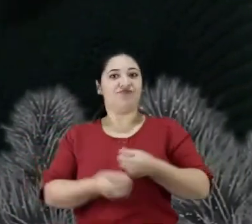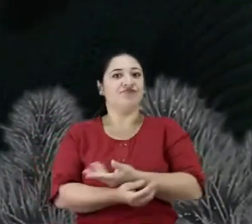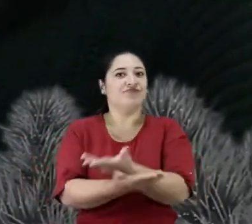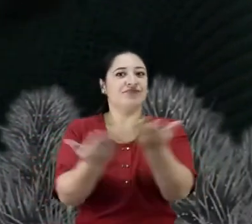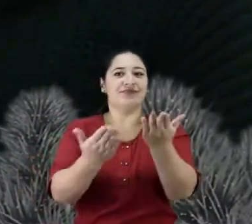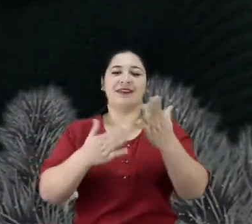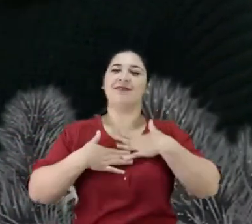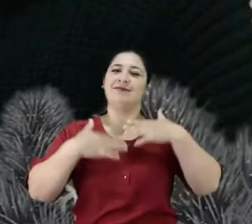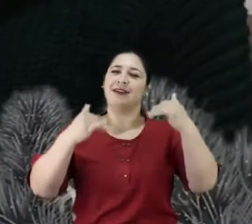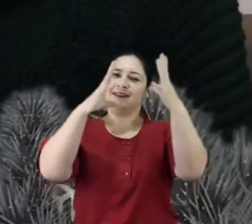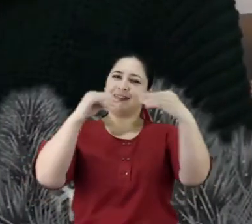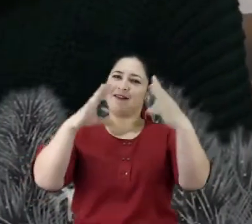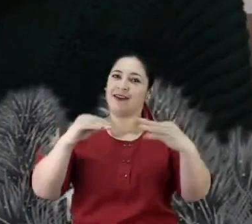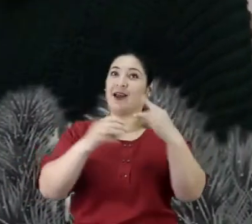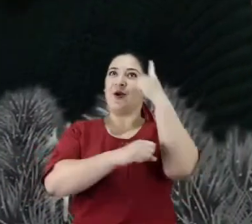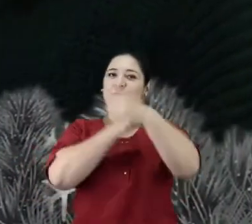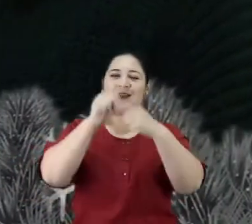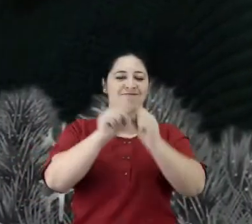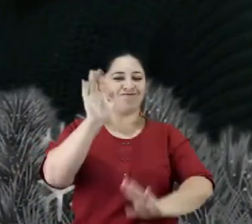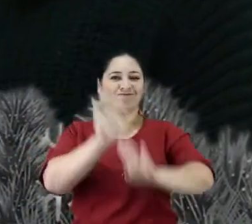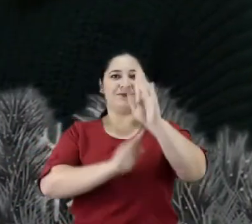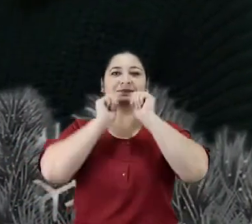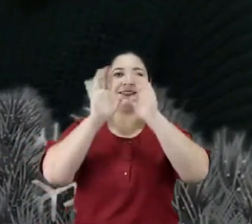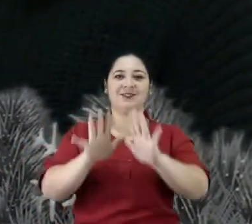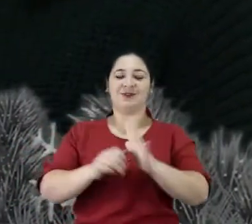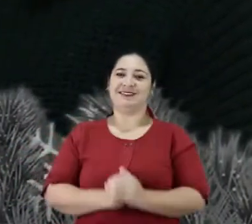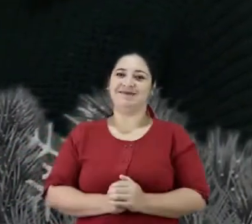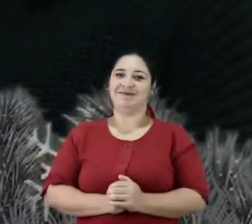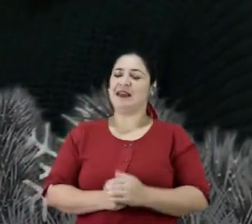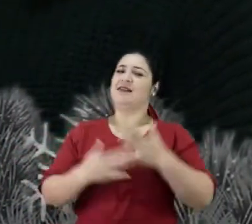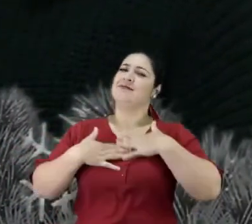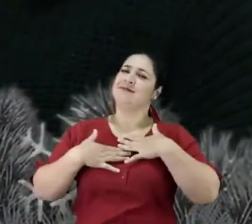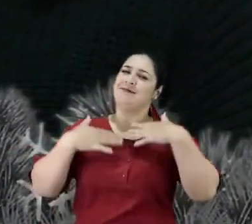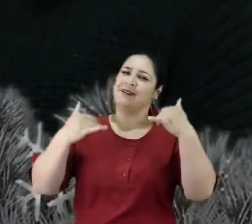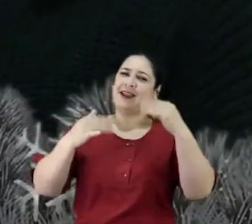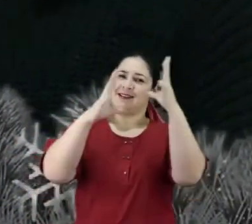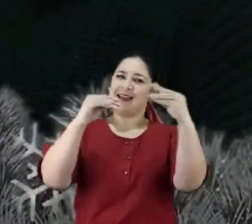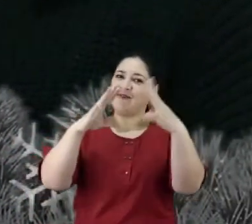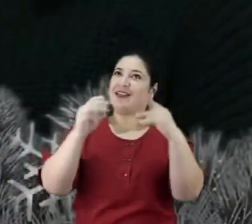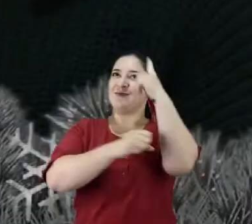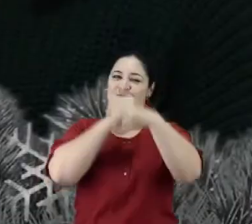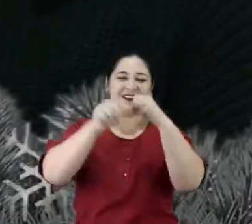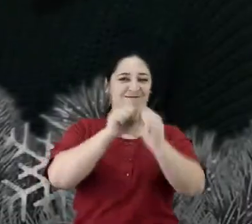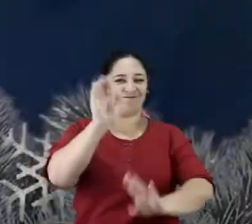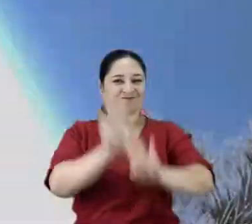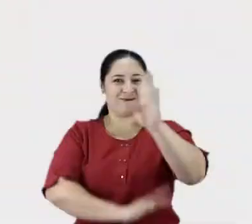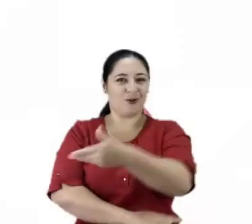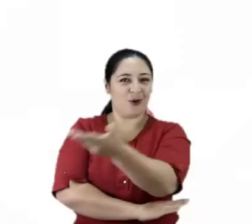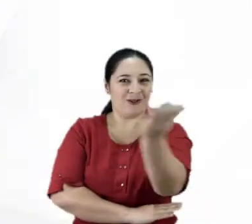feliz Navidad y un próspero año nuevo lleno de bendiciones. Feliz Navidad y venturoso año para